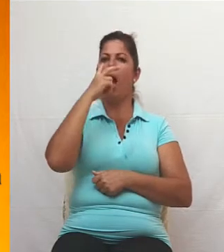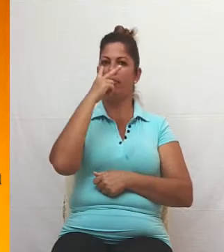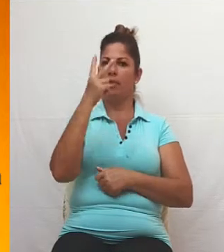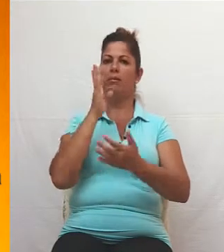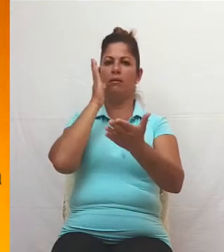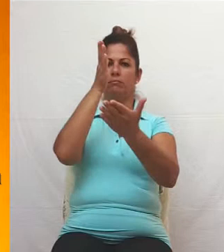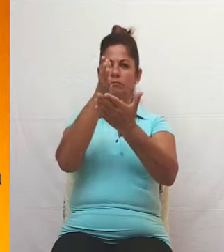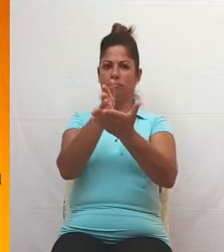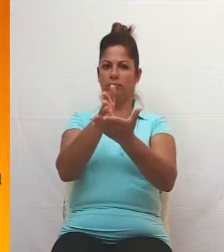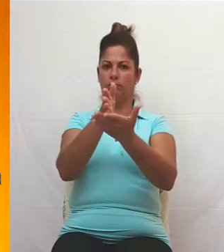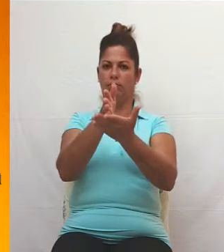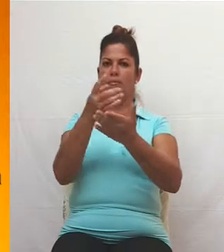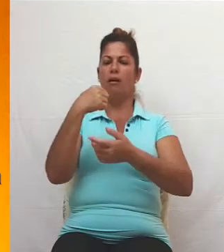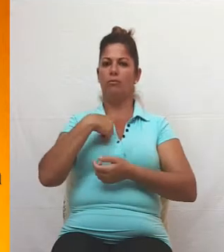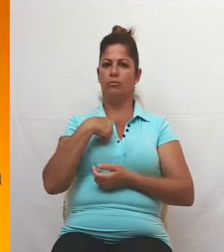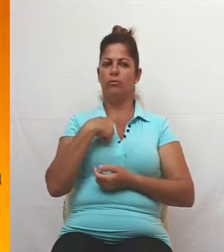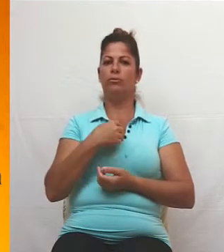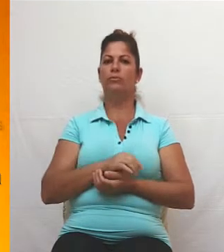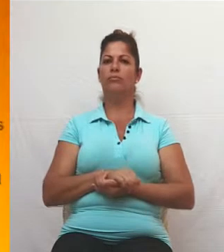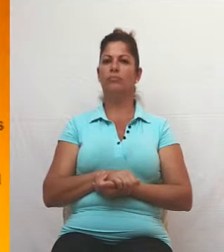intención de aprender noche